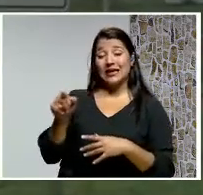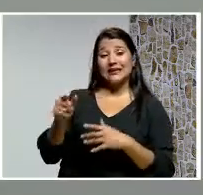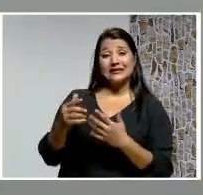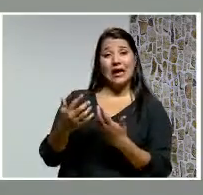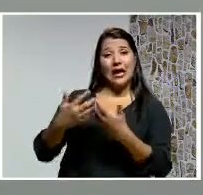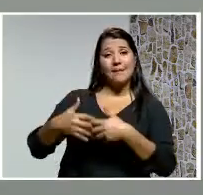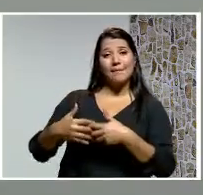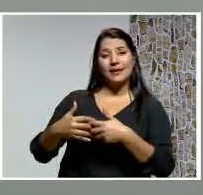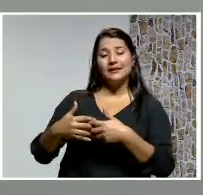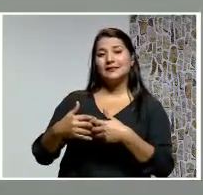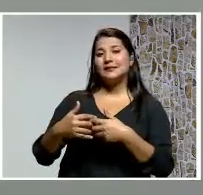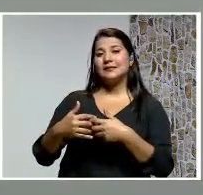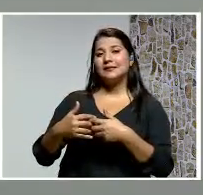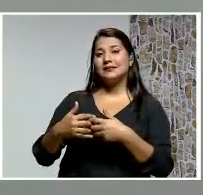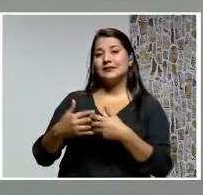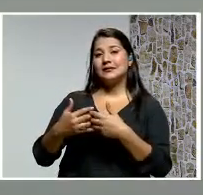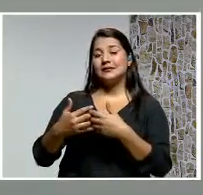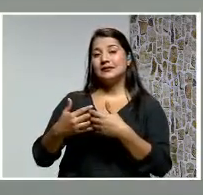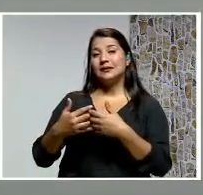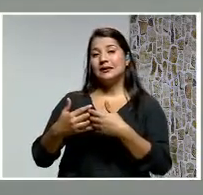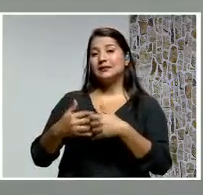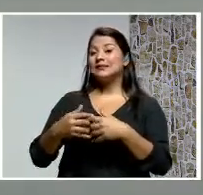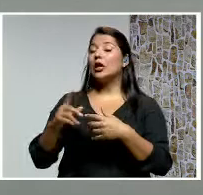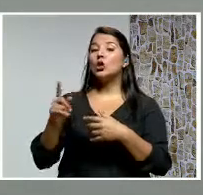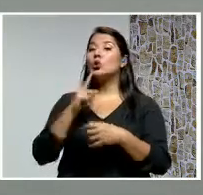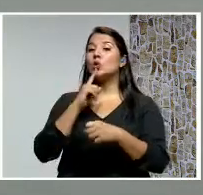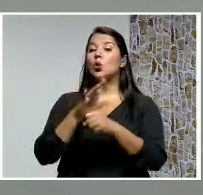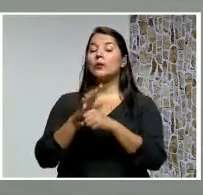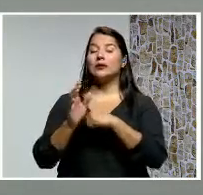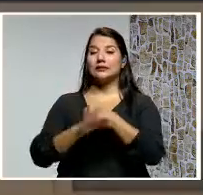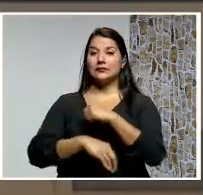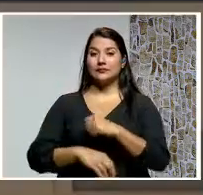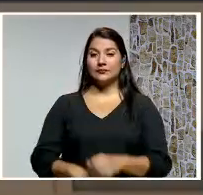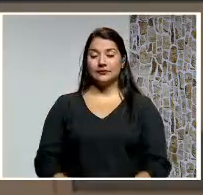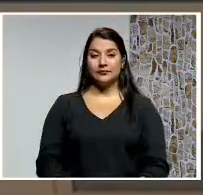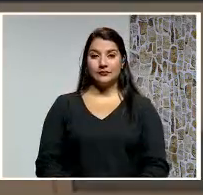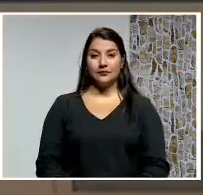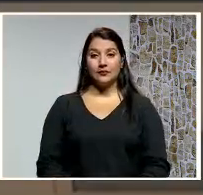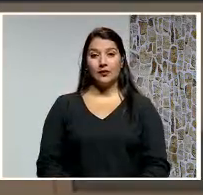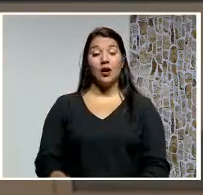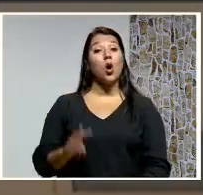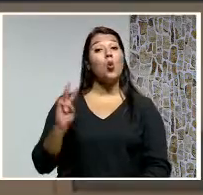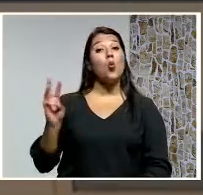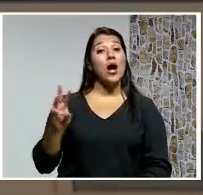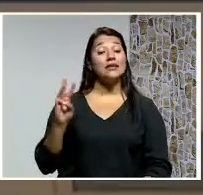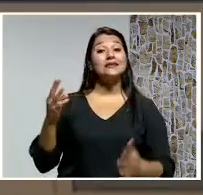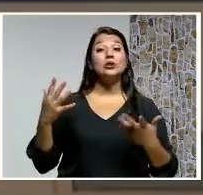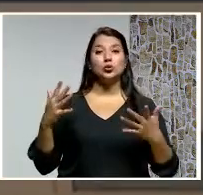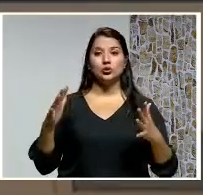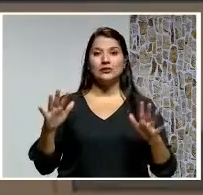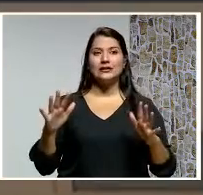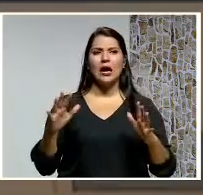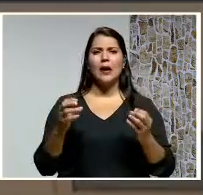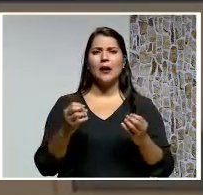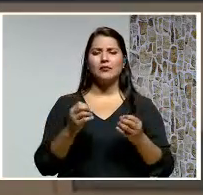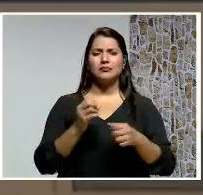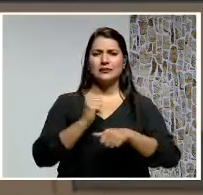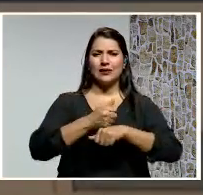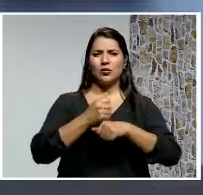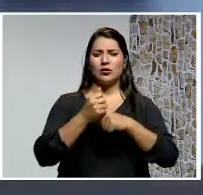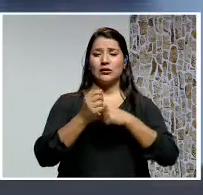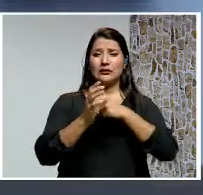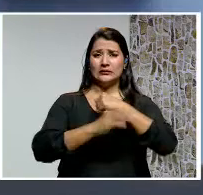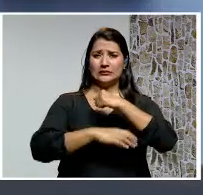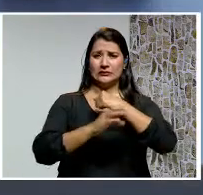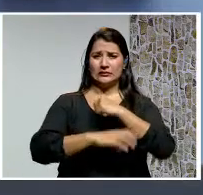burlar las sanciones contra Venezuela que impiden exportar su petróleo. Washington ha emitido una batería de sanciones contra el